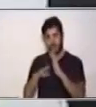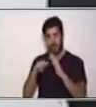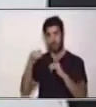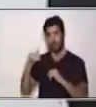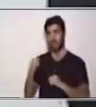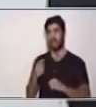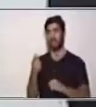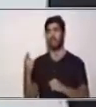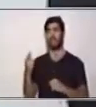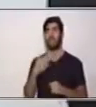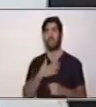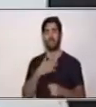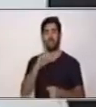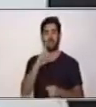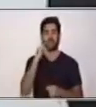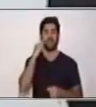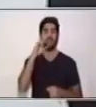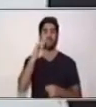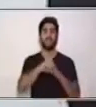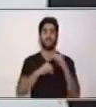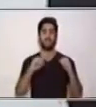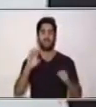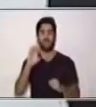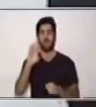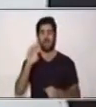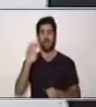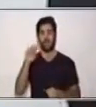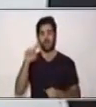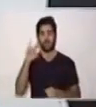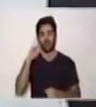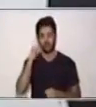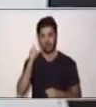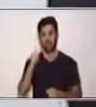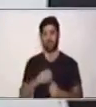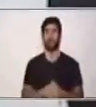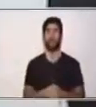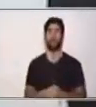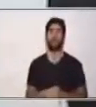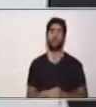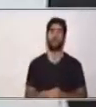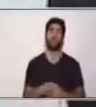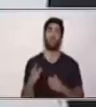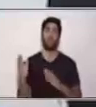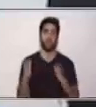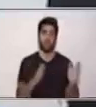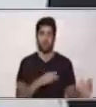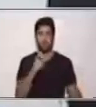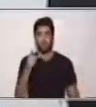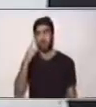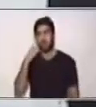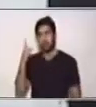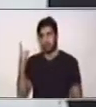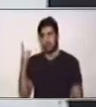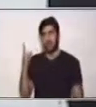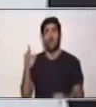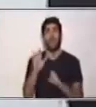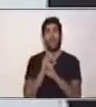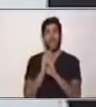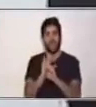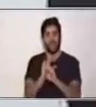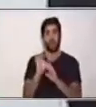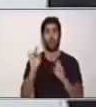y obviamente el resultado es la diferencia. Vamos a observar unos ejemplos